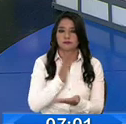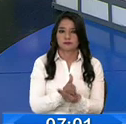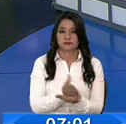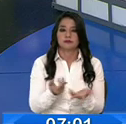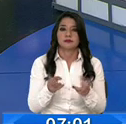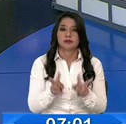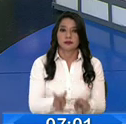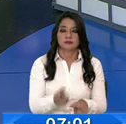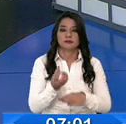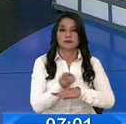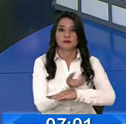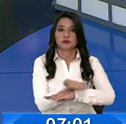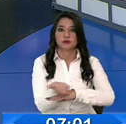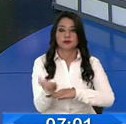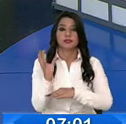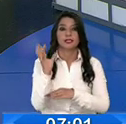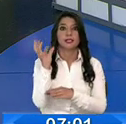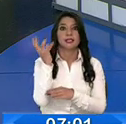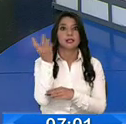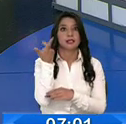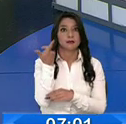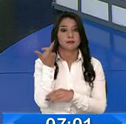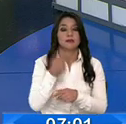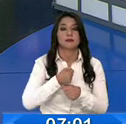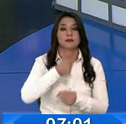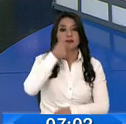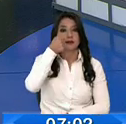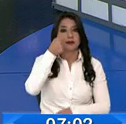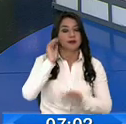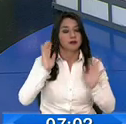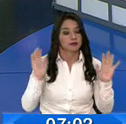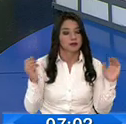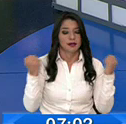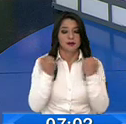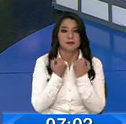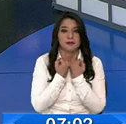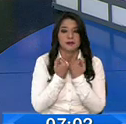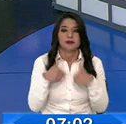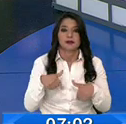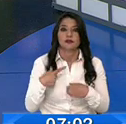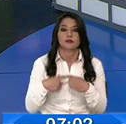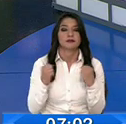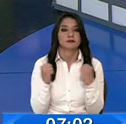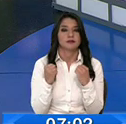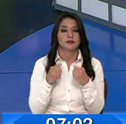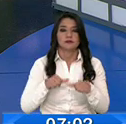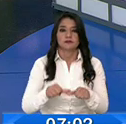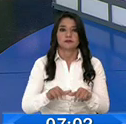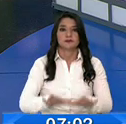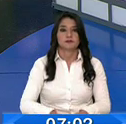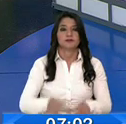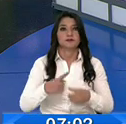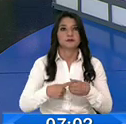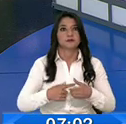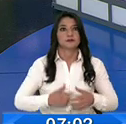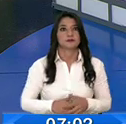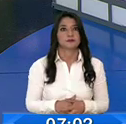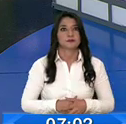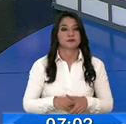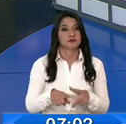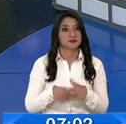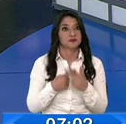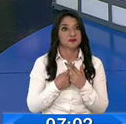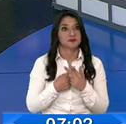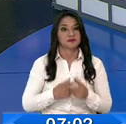supuesto recomendación del clima sanz y comparamos también abrigadito porque hace frío todavía está ahora aquí en la capital vamos a empezar con